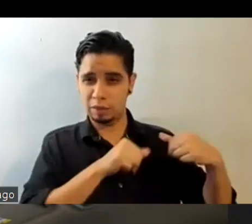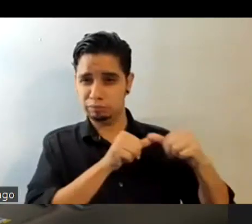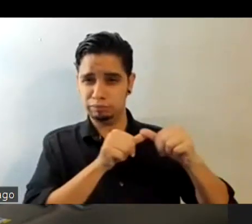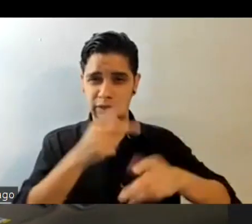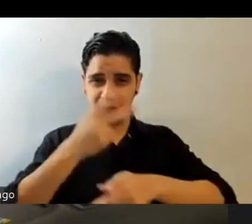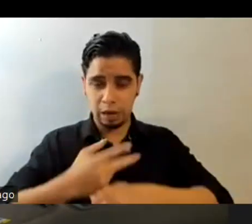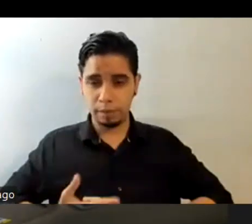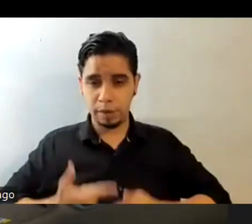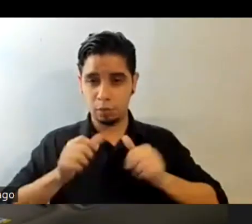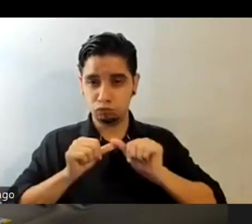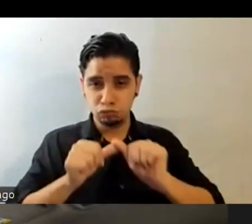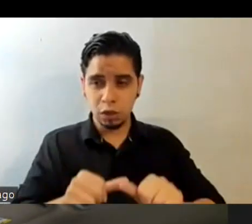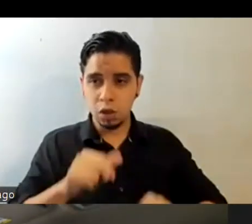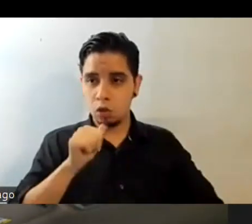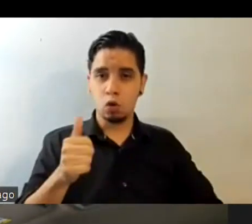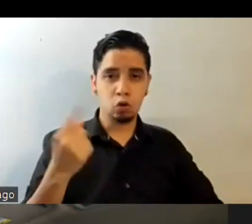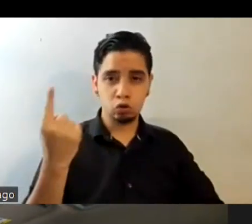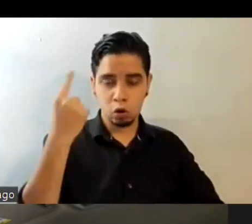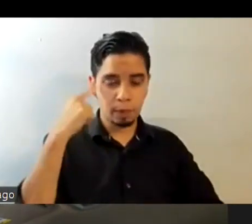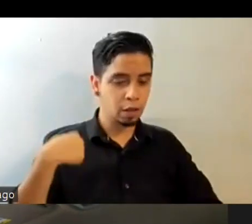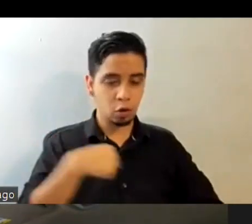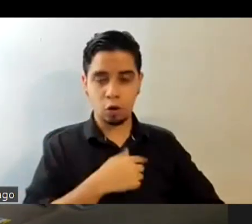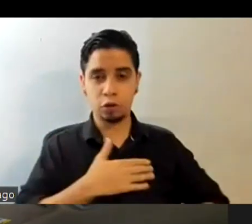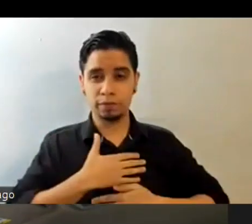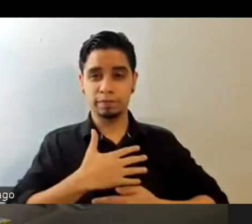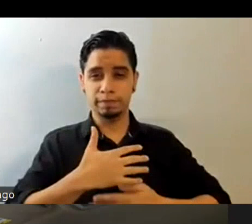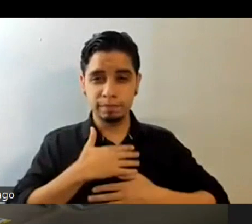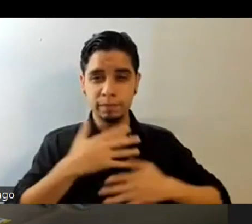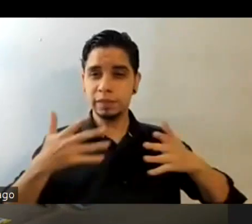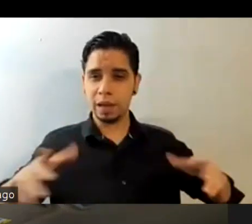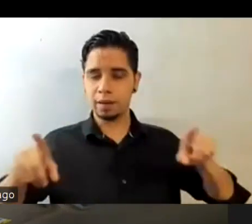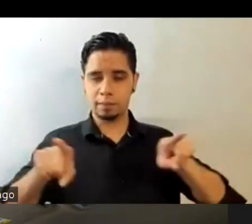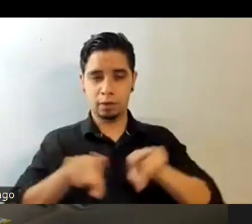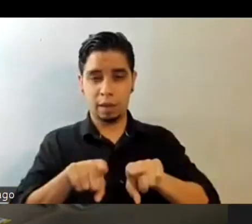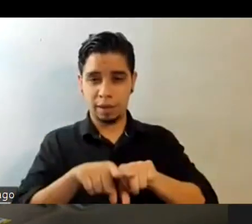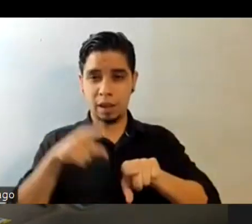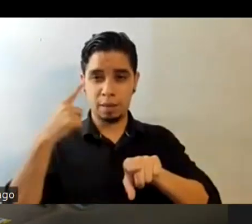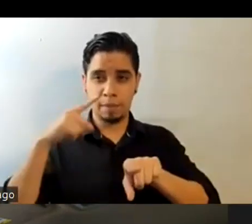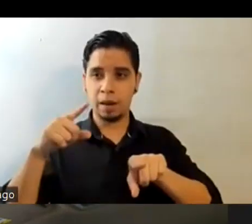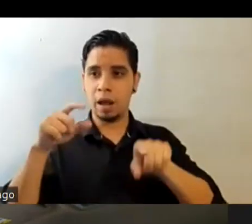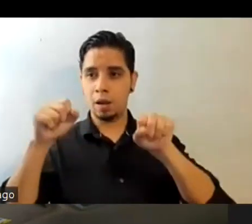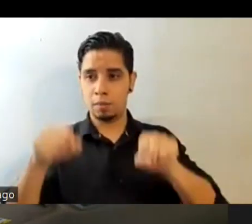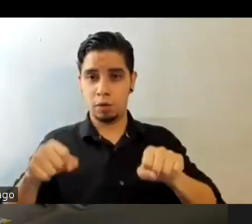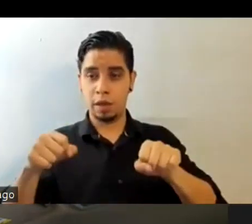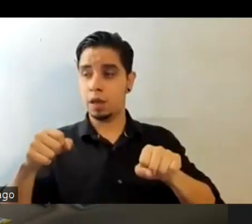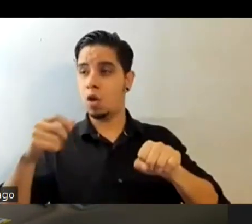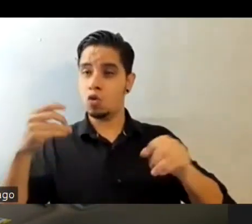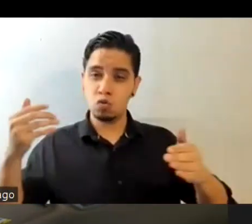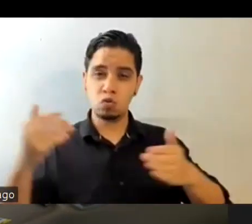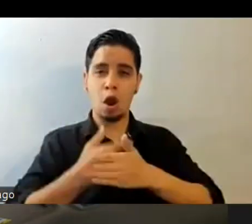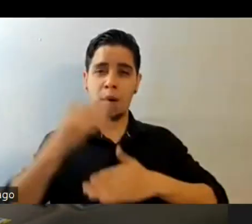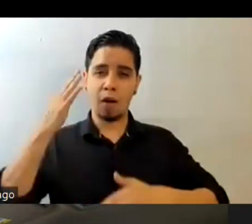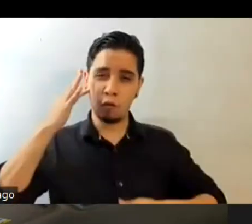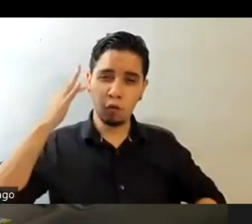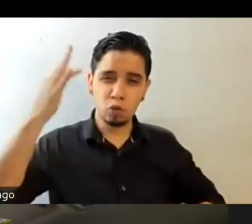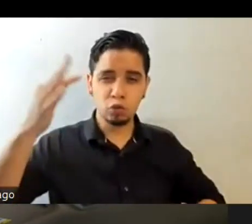vivo, no solamente para nosotros respirar nuestro aire, sino para también dejarlo para nuevas futuras generaciones que puedan